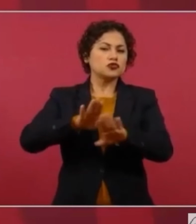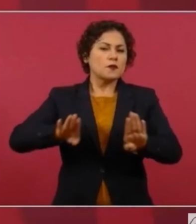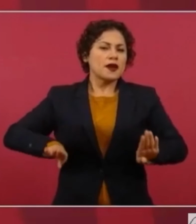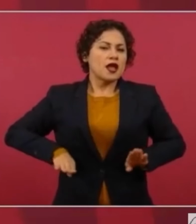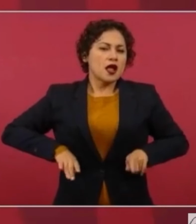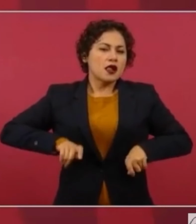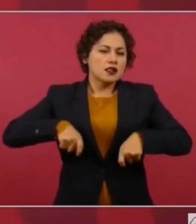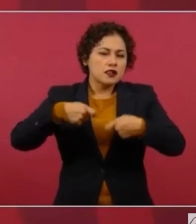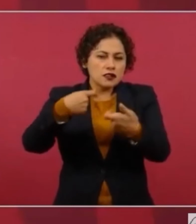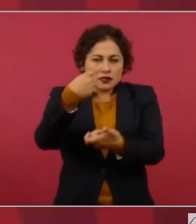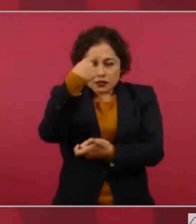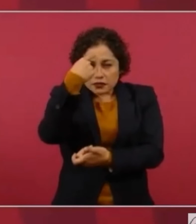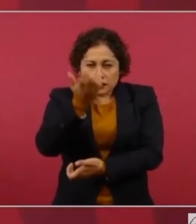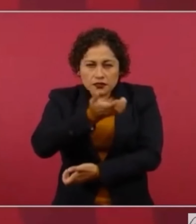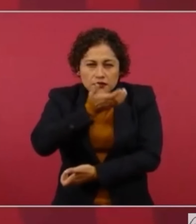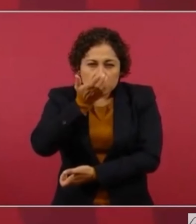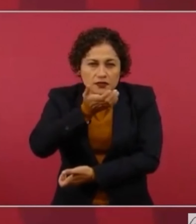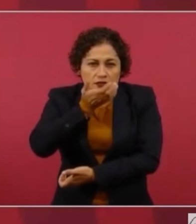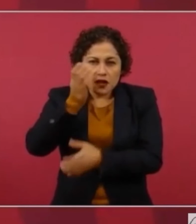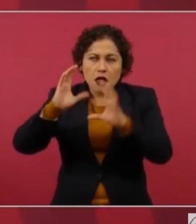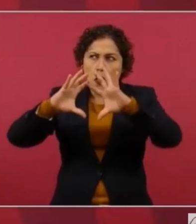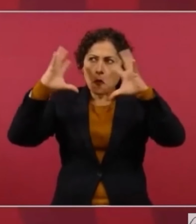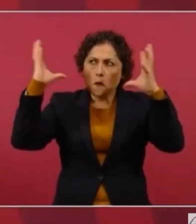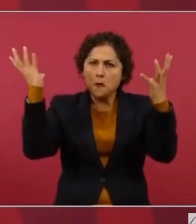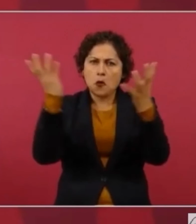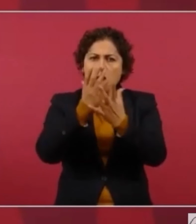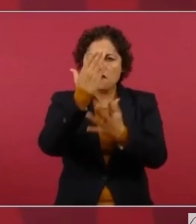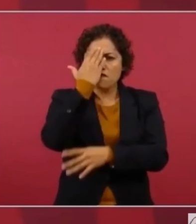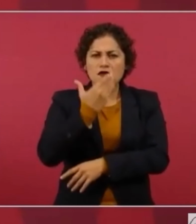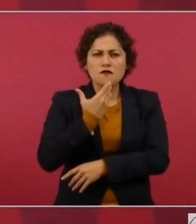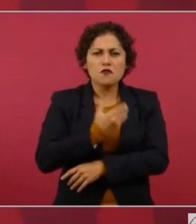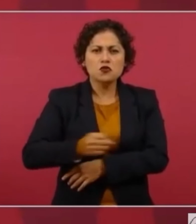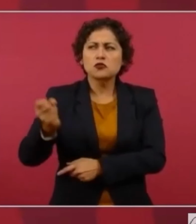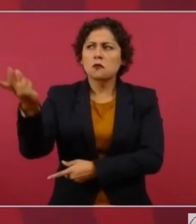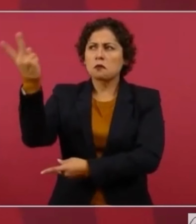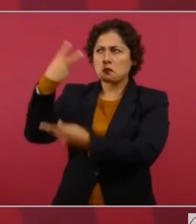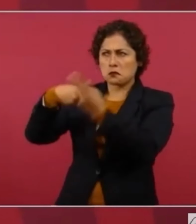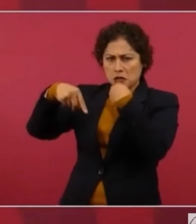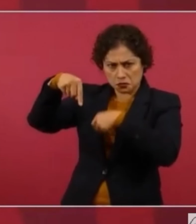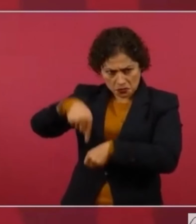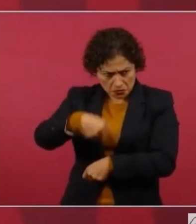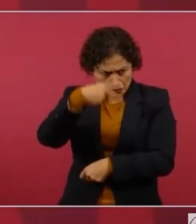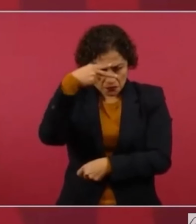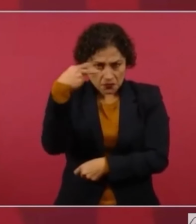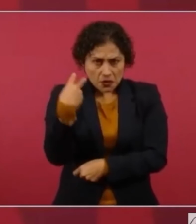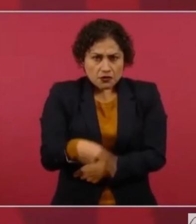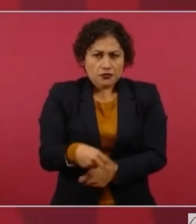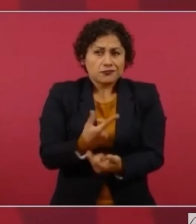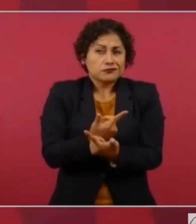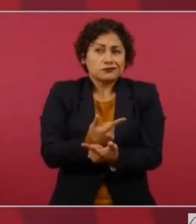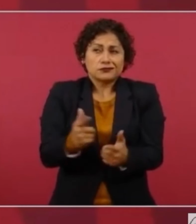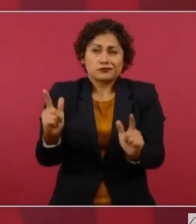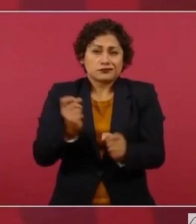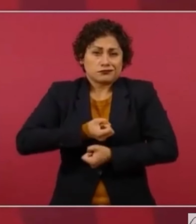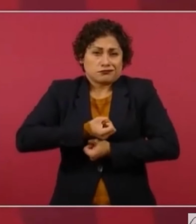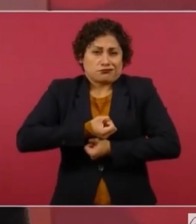mundo y a nadie se le impide que se manifieste.